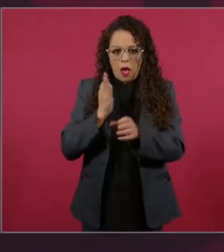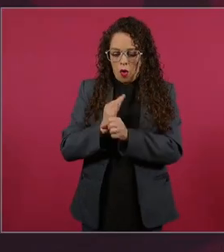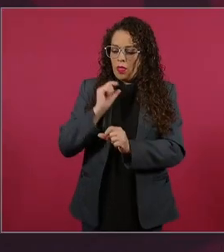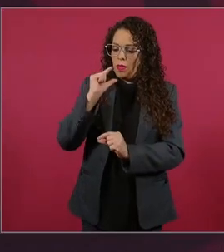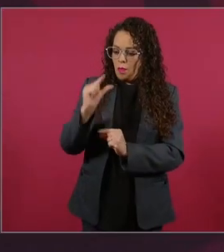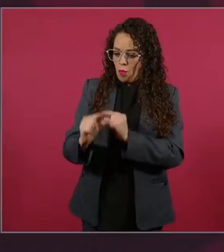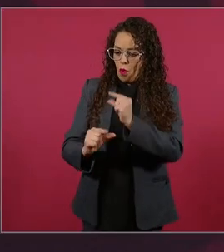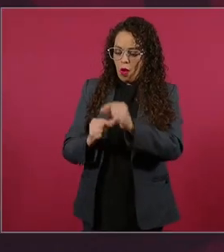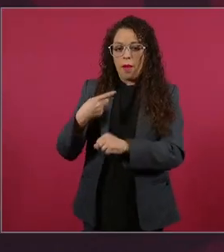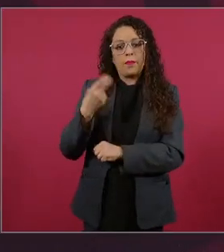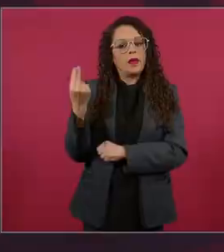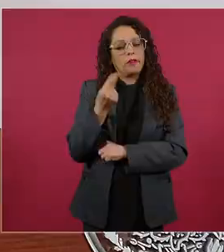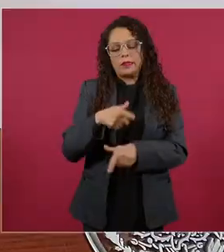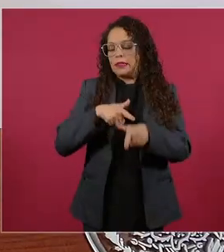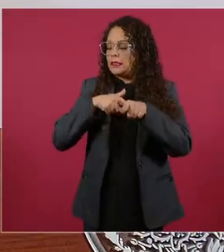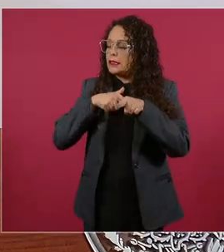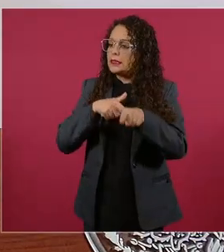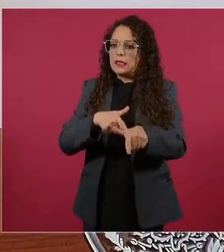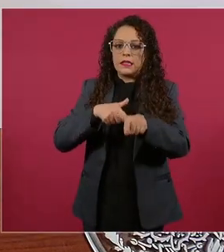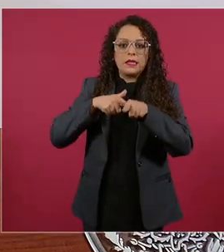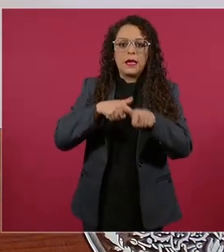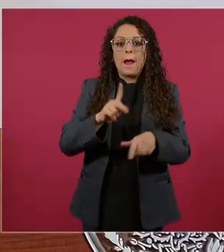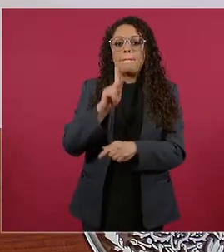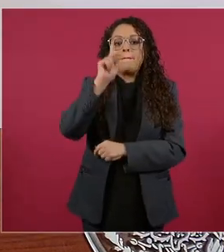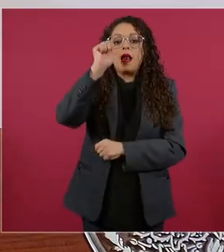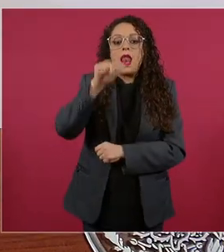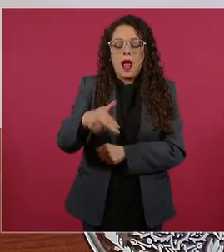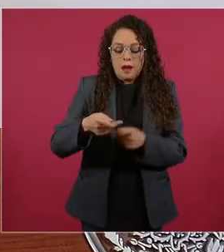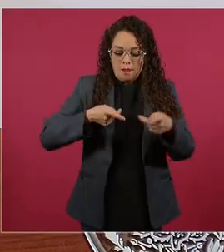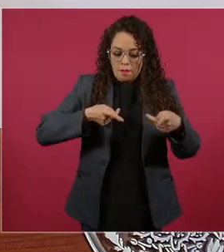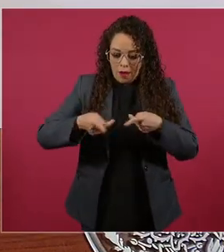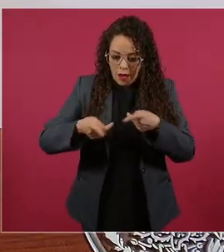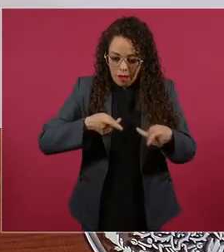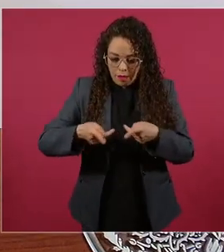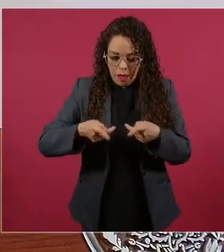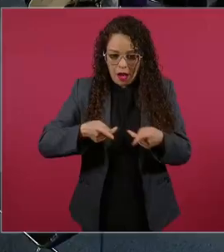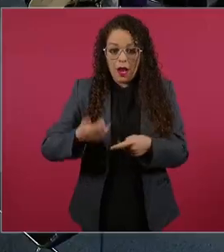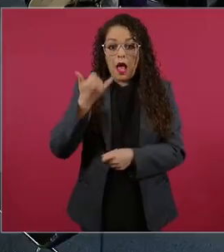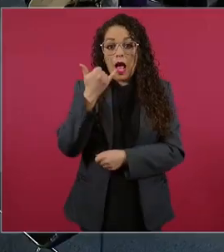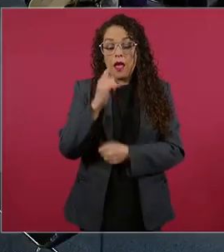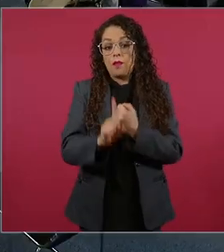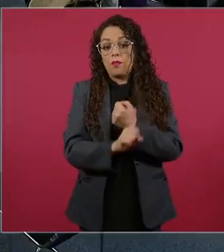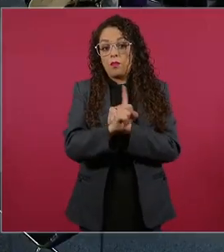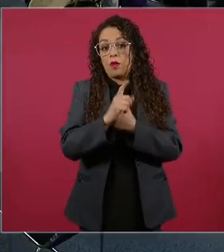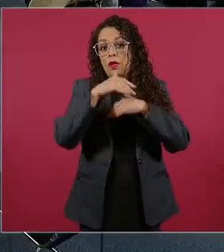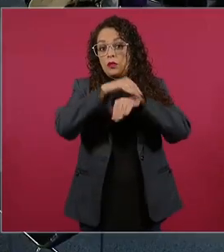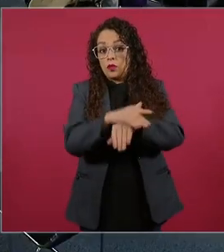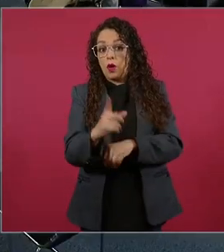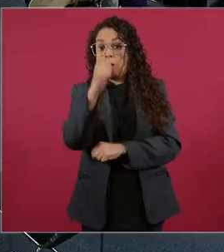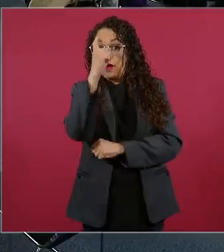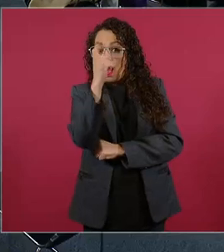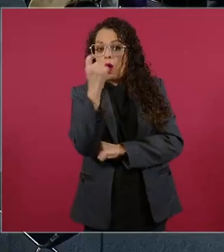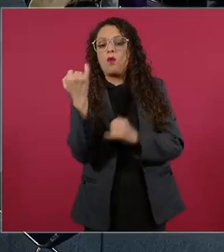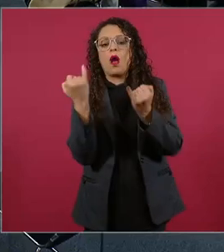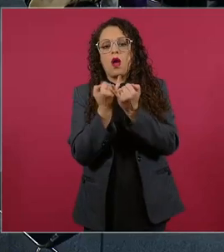desarrollo y resolver el problema del agua. Y en el caso de Hidalgo,